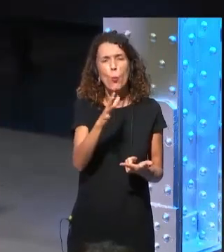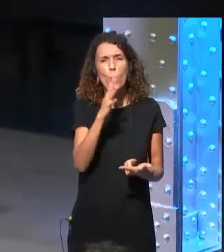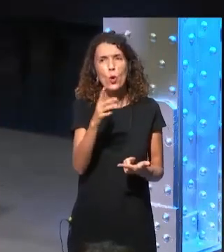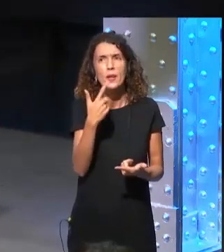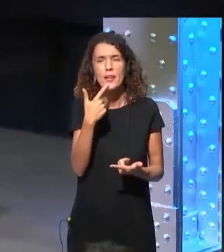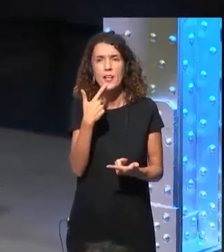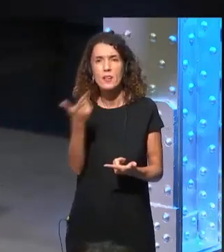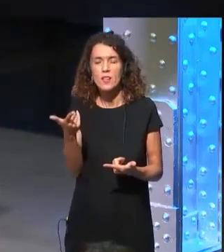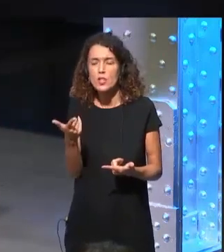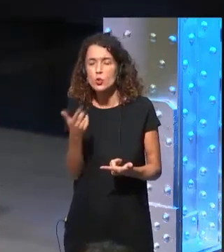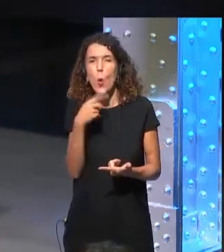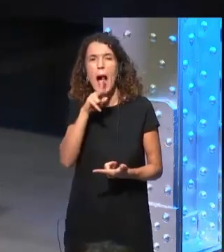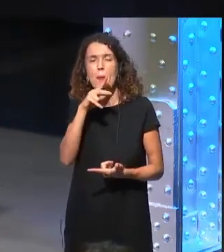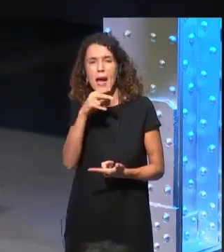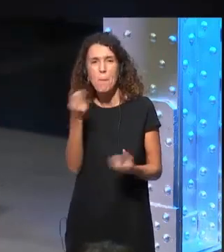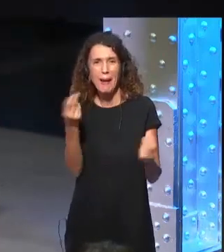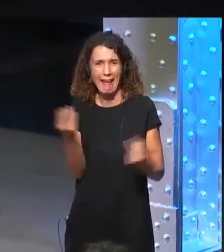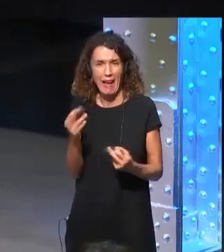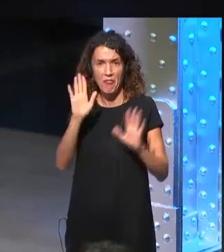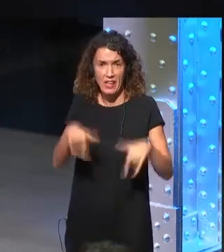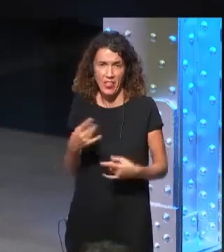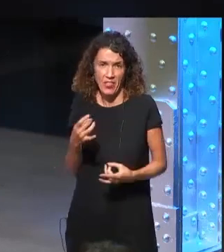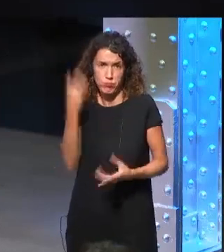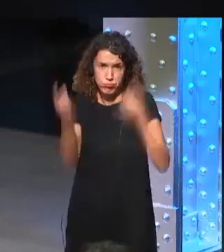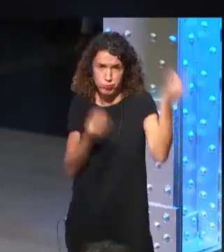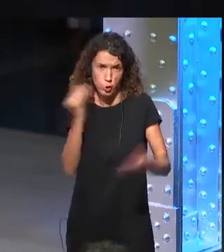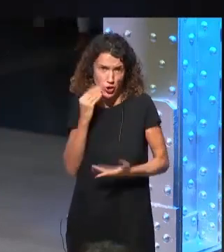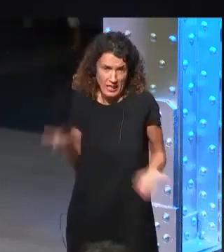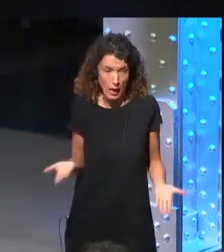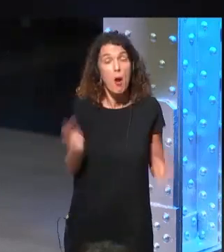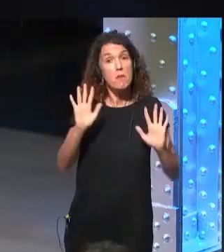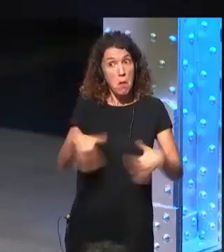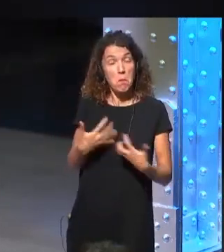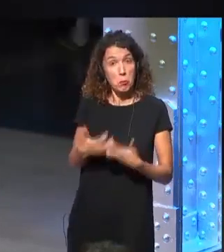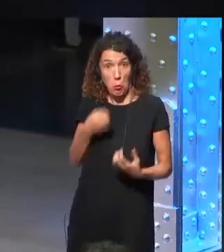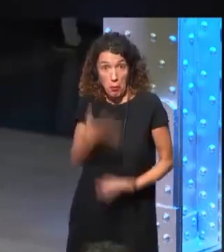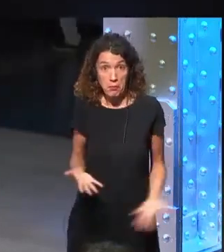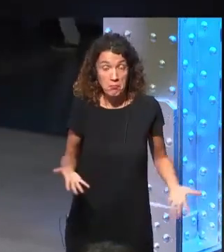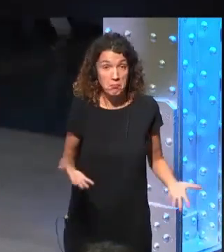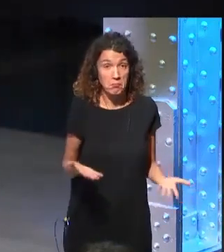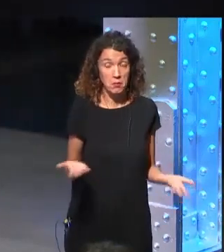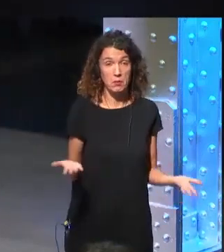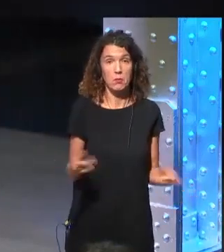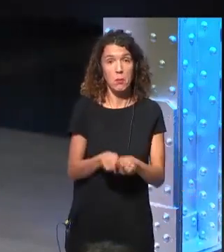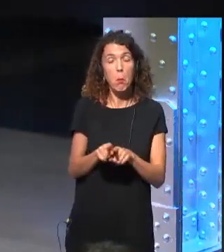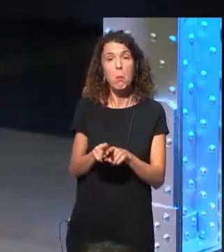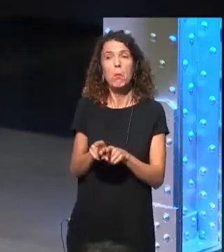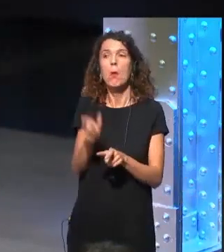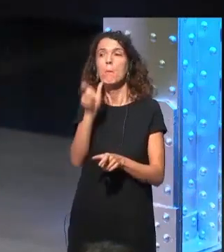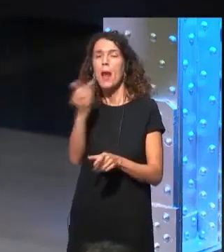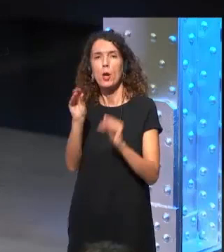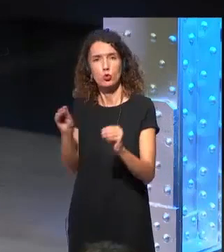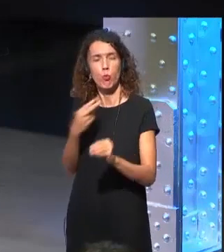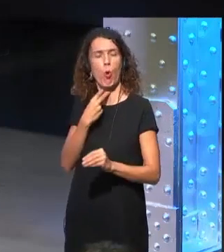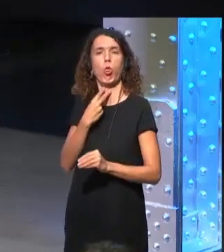abres la boca si lo que vas a decir es una tontería? Pero por otra parte, veo que funciona. Es decir, veo que tienen la palabra, que